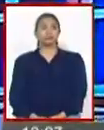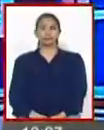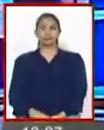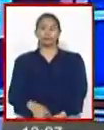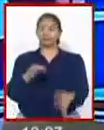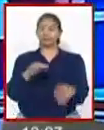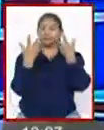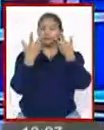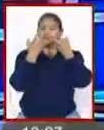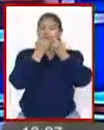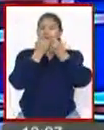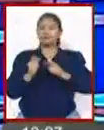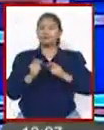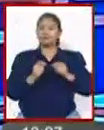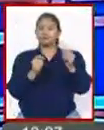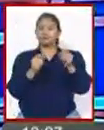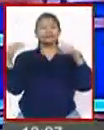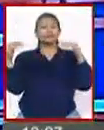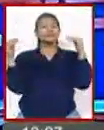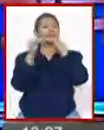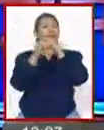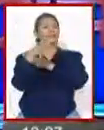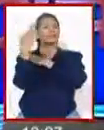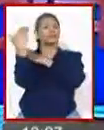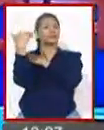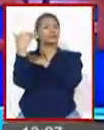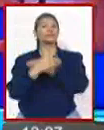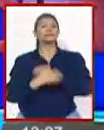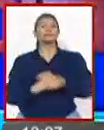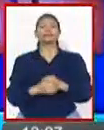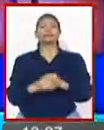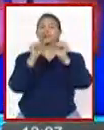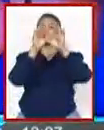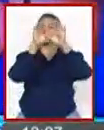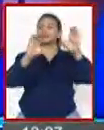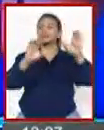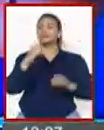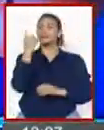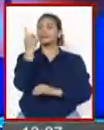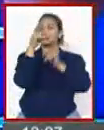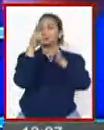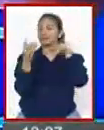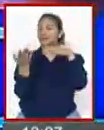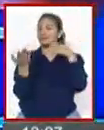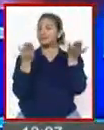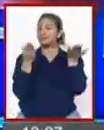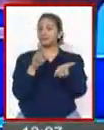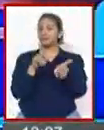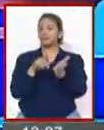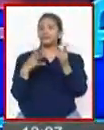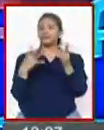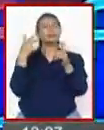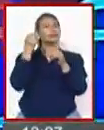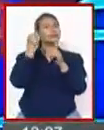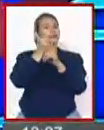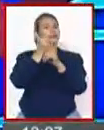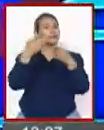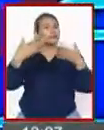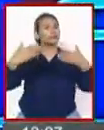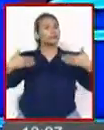Hablemos de accidentes de tránsito, porque en la carretera que une Santa Cruz con el municipio de Cotoca, una persona perdió la vida luego de ser atropellada por un